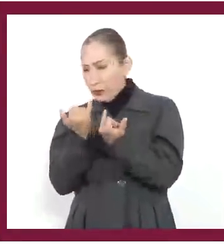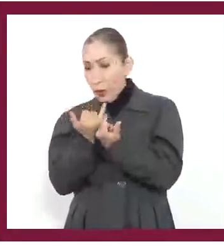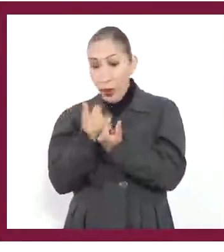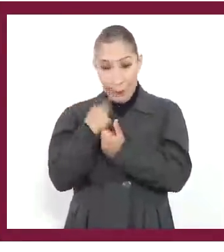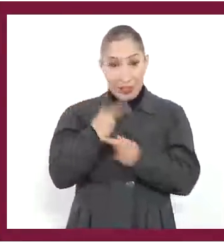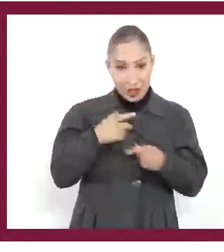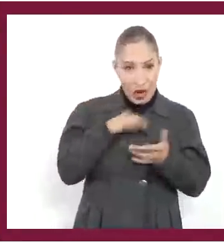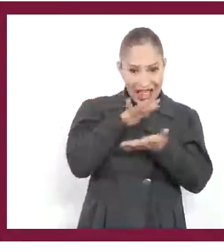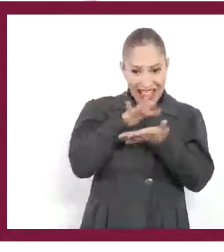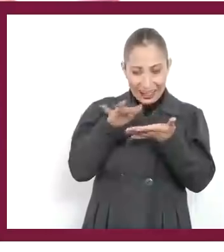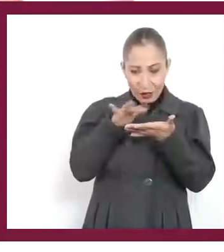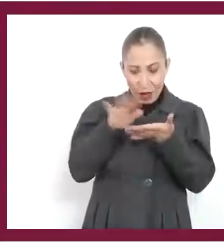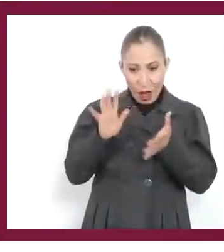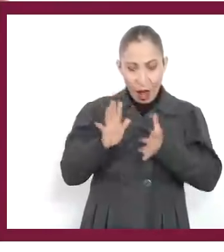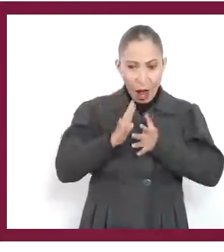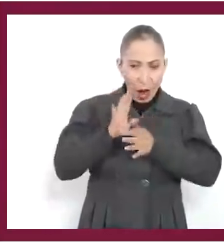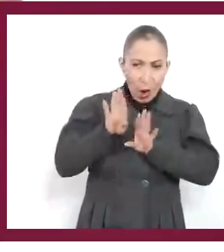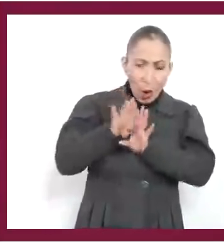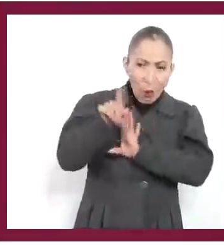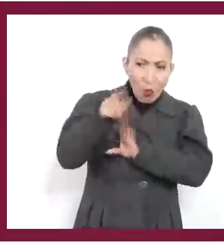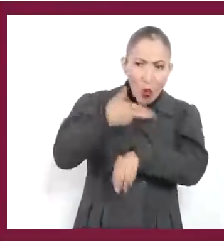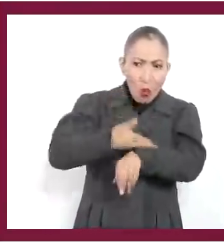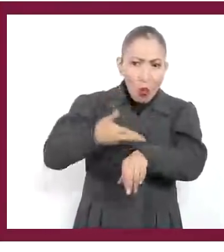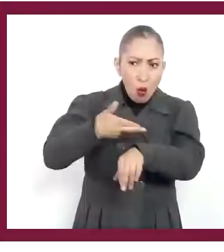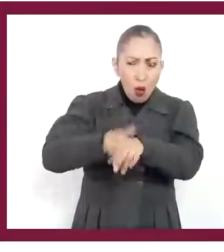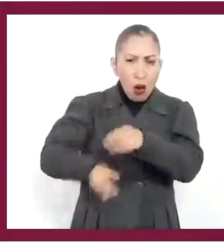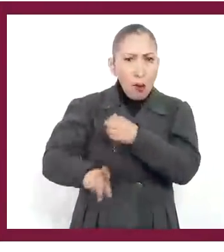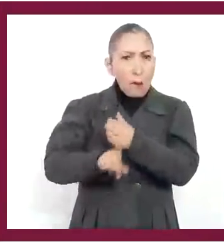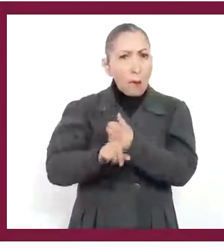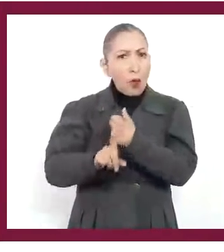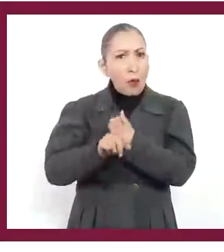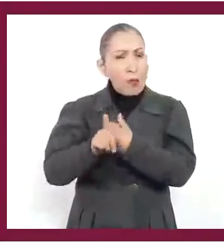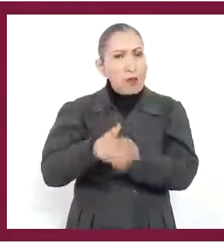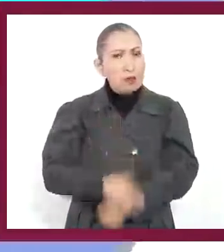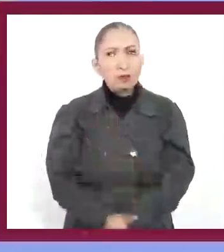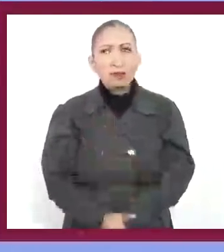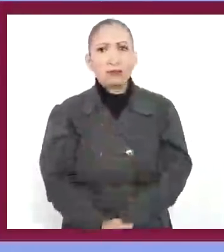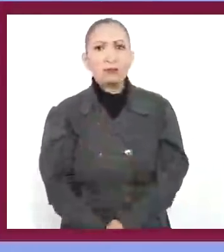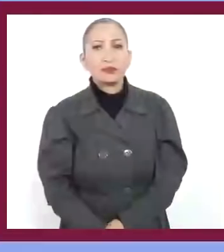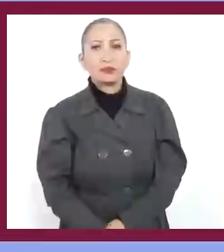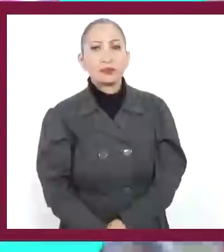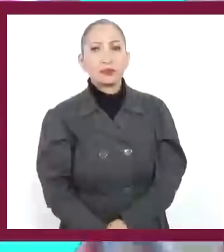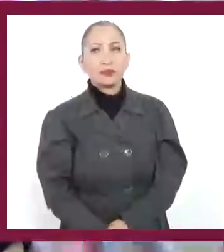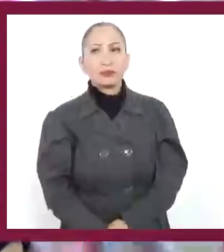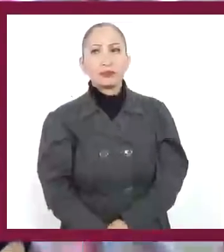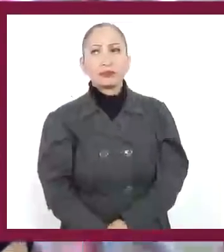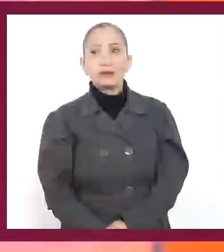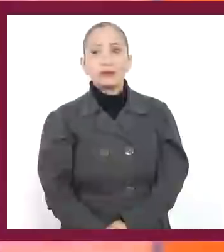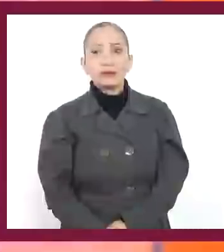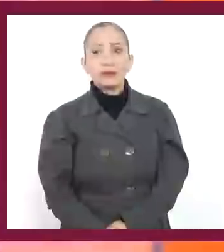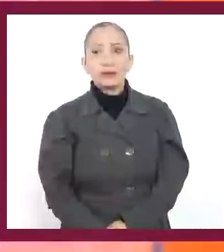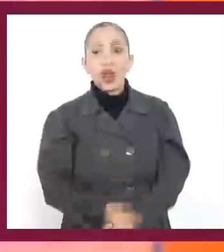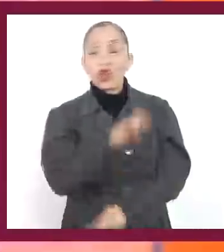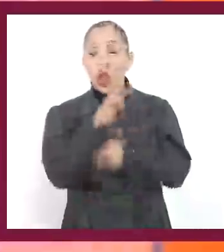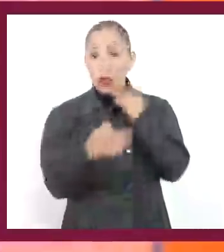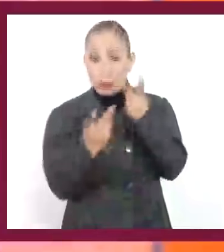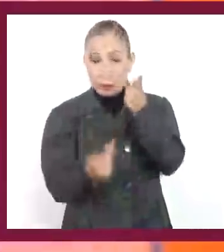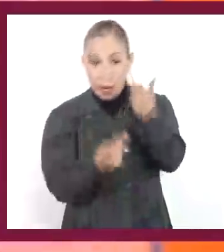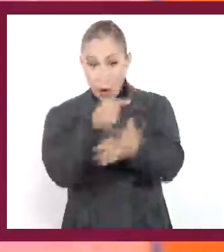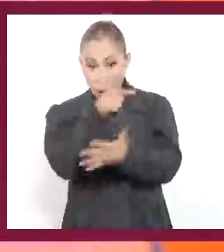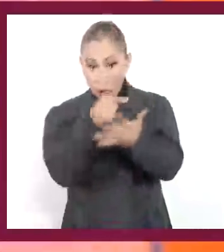lector, asombrarse de cómo se resuelven los crímenes. Han sido todas las